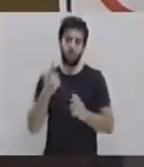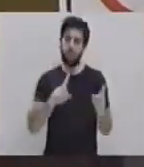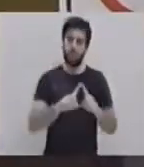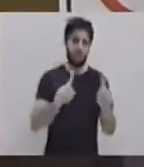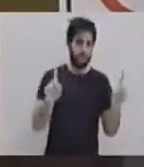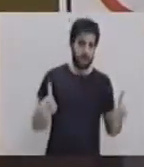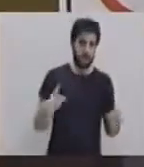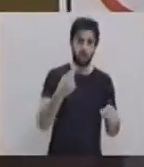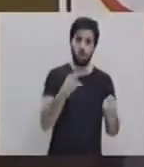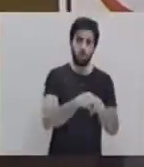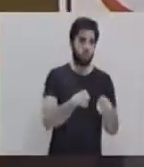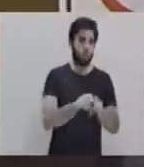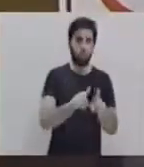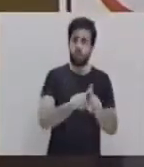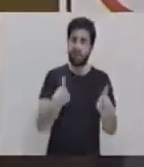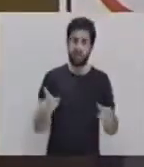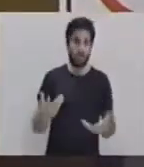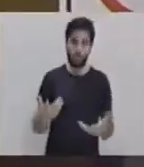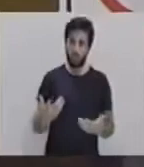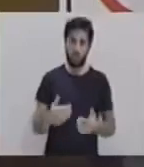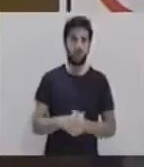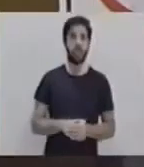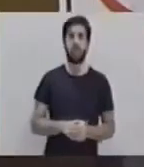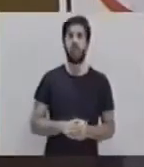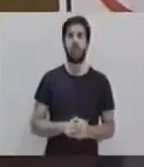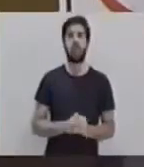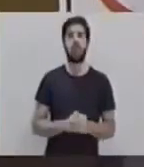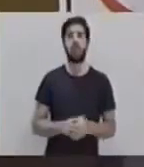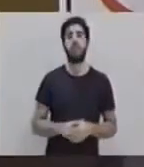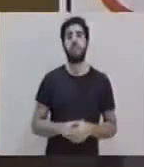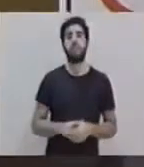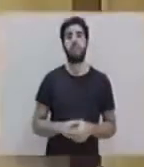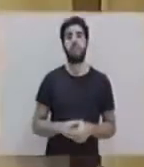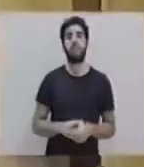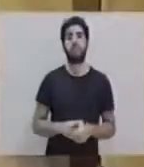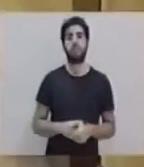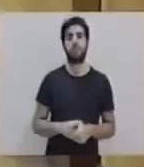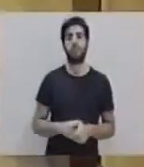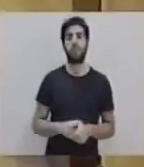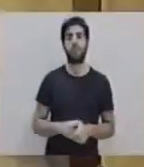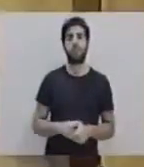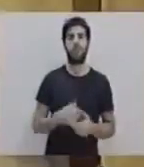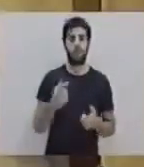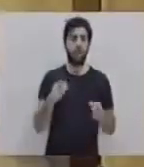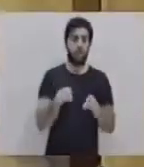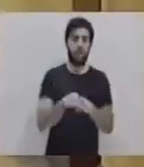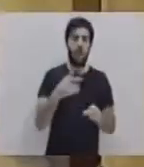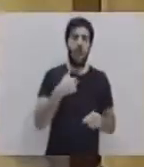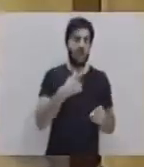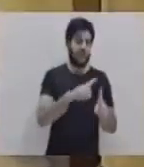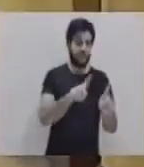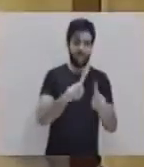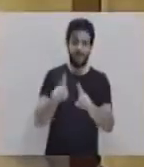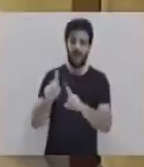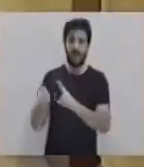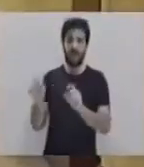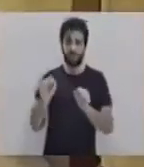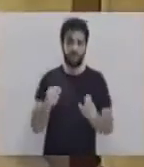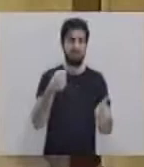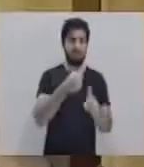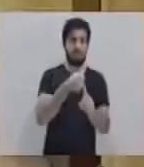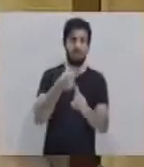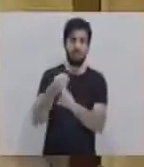diferentes características y la velocidad otra vez va a ir amarrada a cada uno de estos factores. Pues siempre hay diferentes factores que